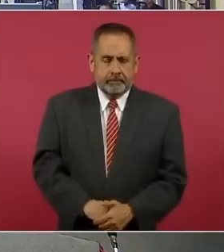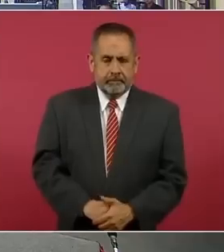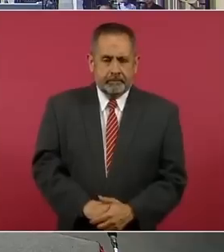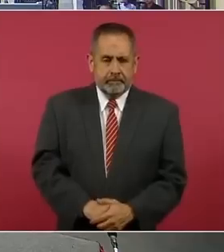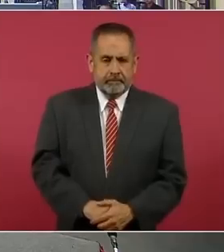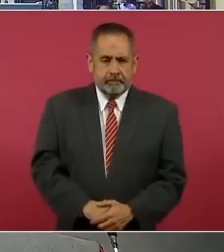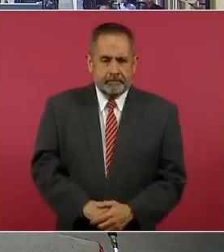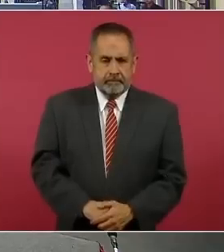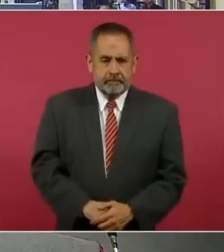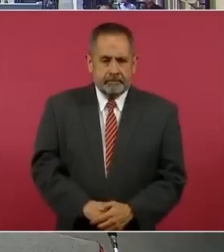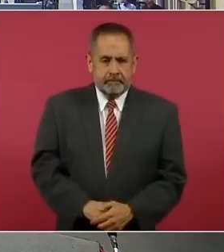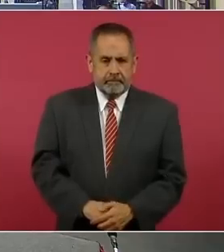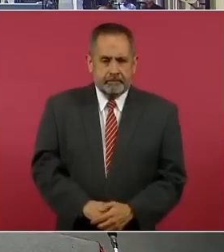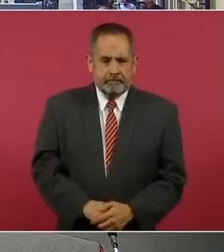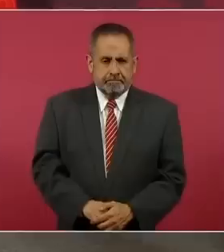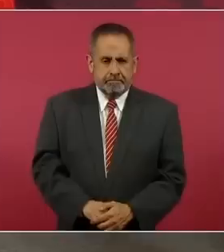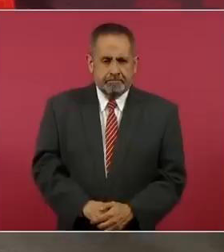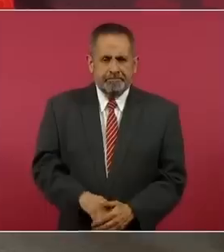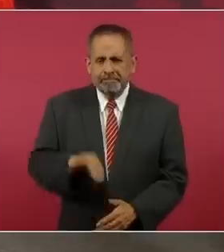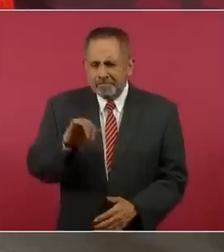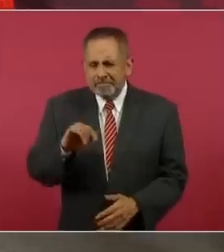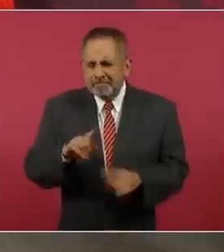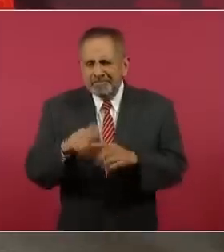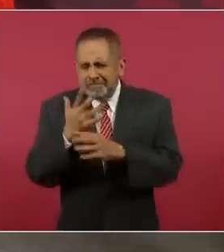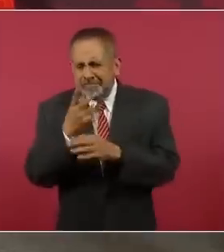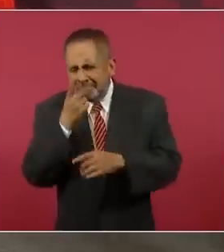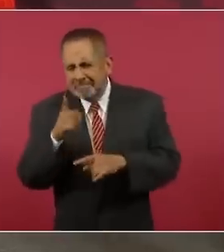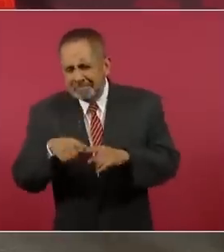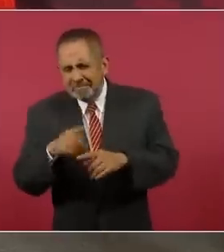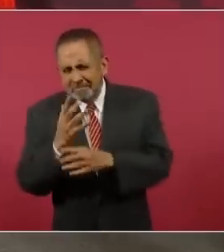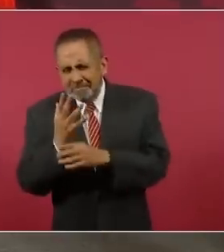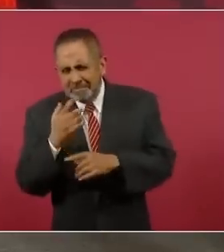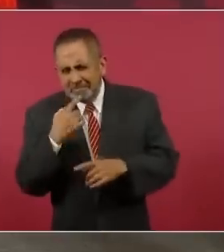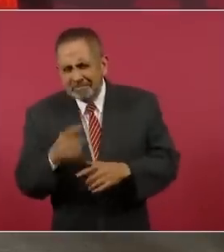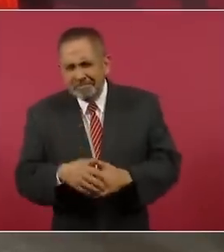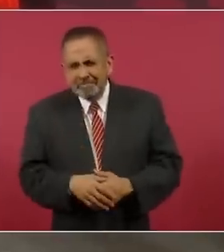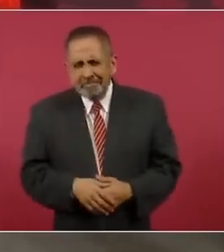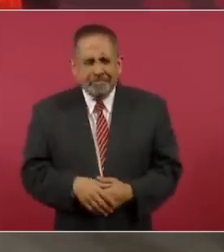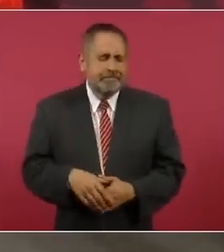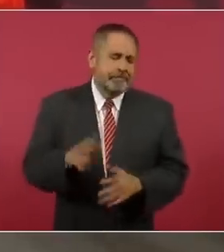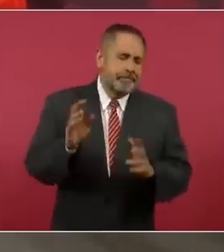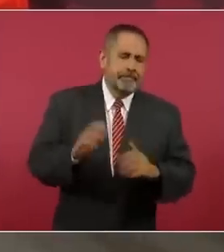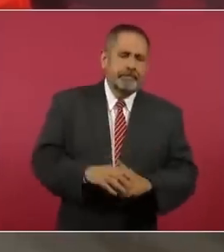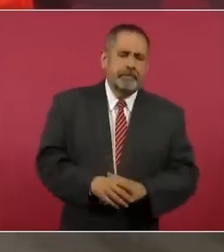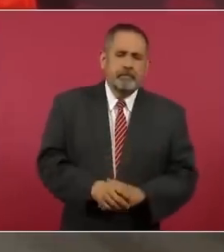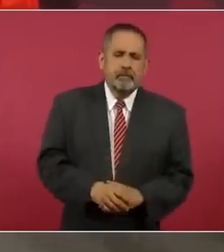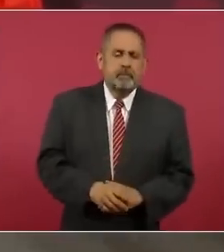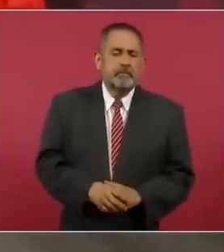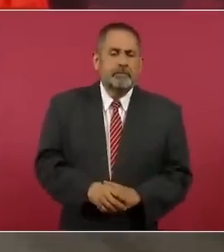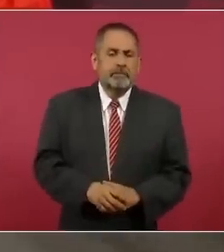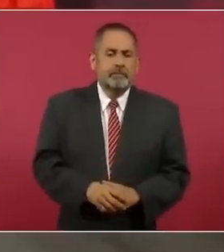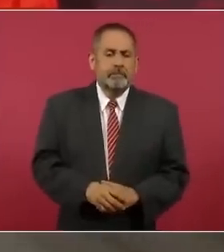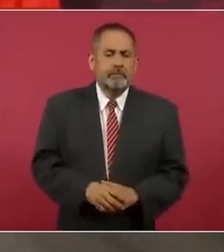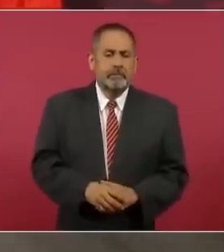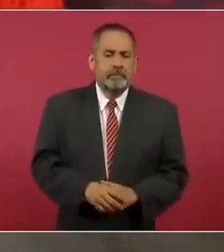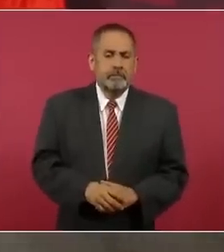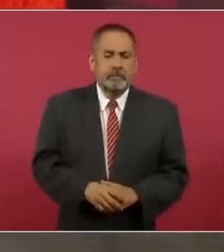Pues sí, ¿quién dijo eso? Ah, sí, es que no, pues ese un